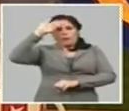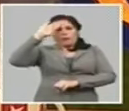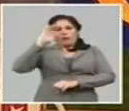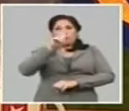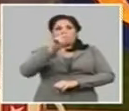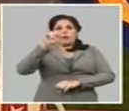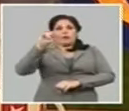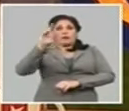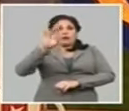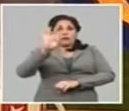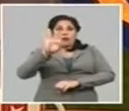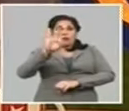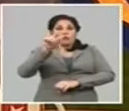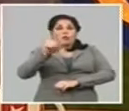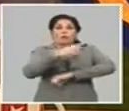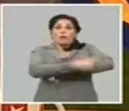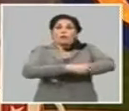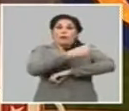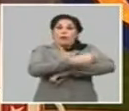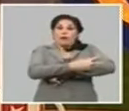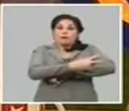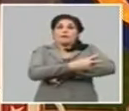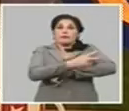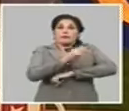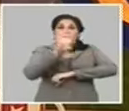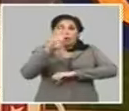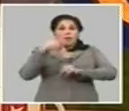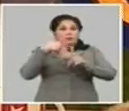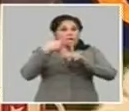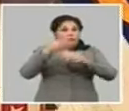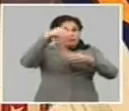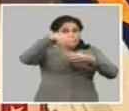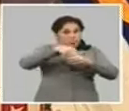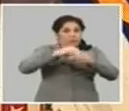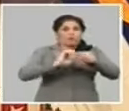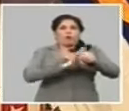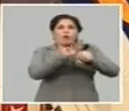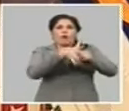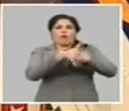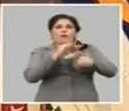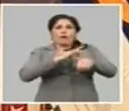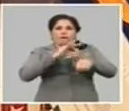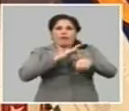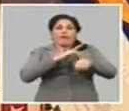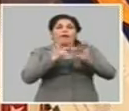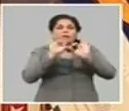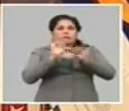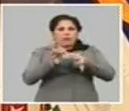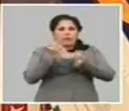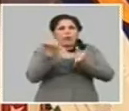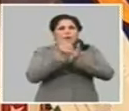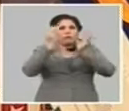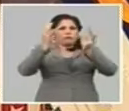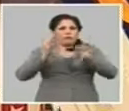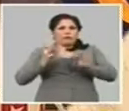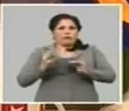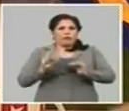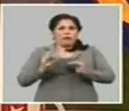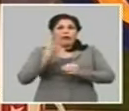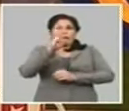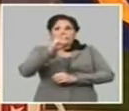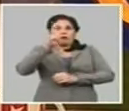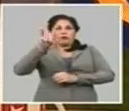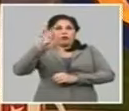168 país 4 más tienen la enfermedad de kobe confirmada y